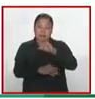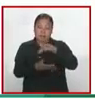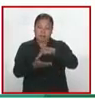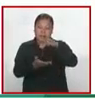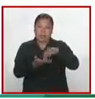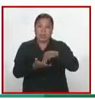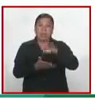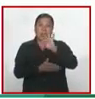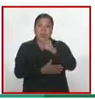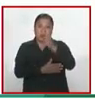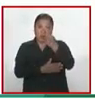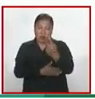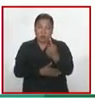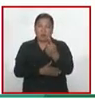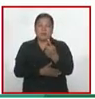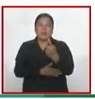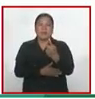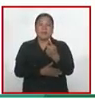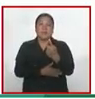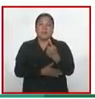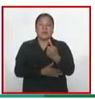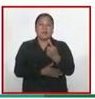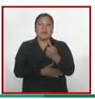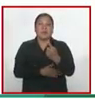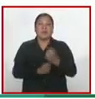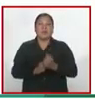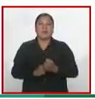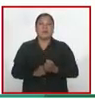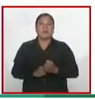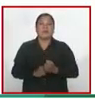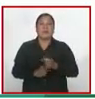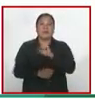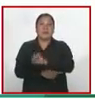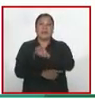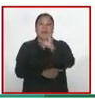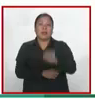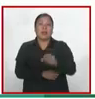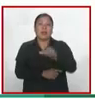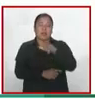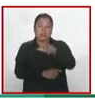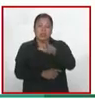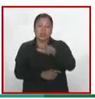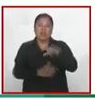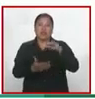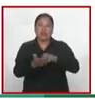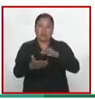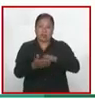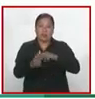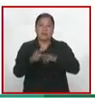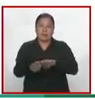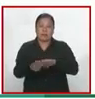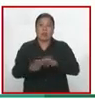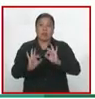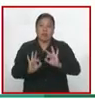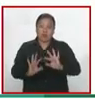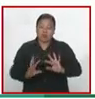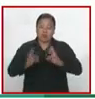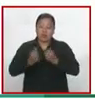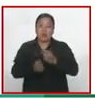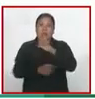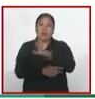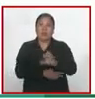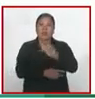41 casos activos y la jurisdicción 6 cierra 18 casos activos teniendo un total de